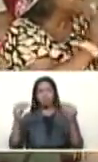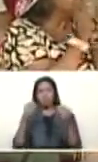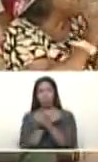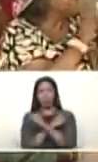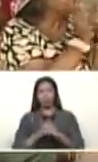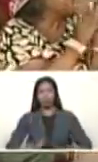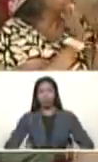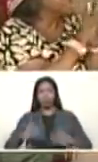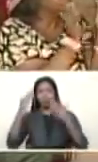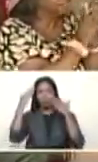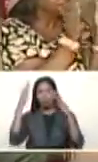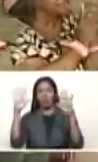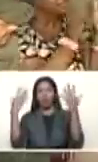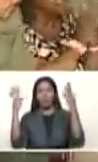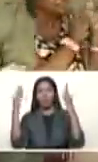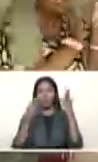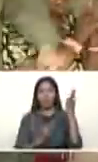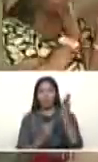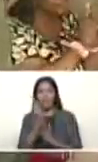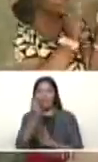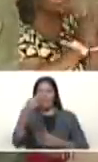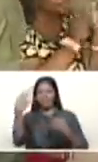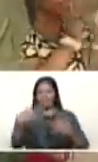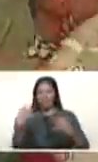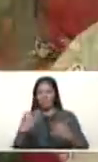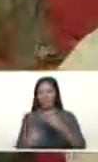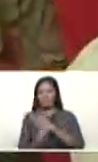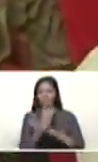Nacional Bolivariana. ¡Leales siempre!